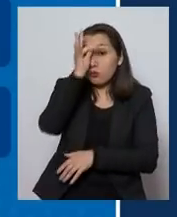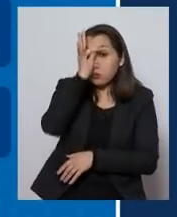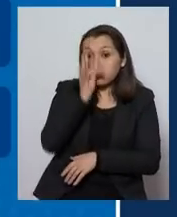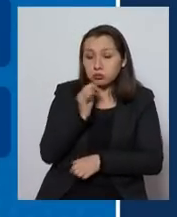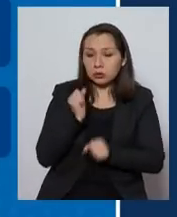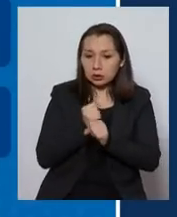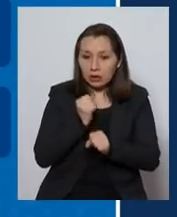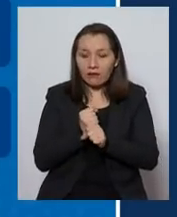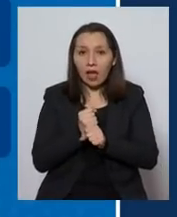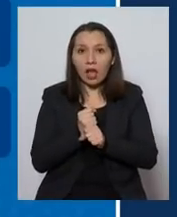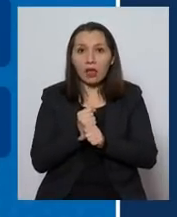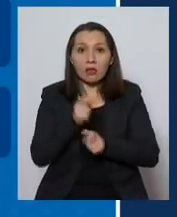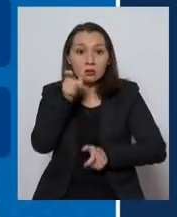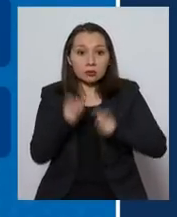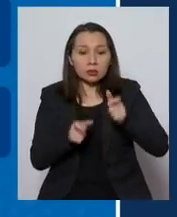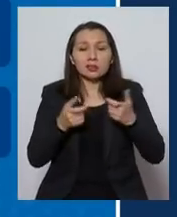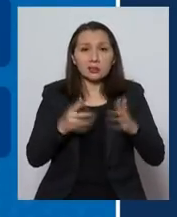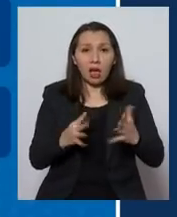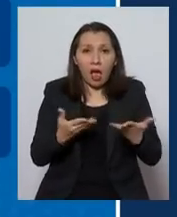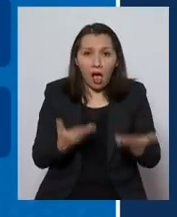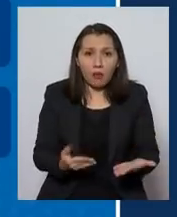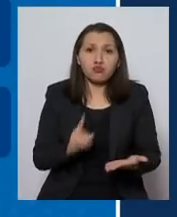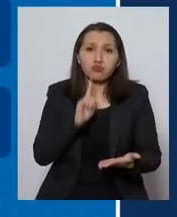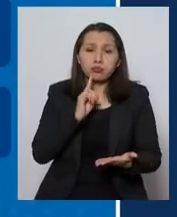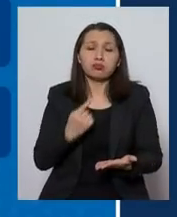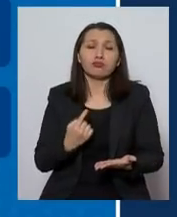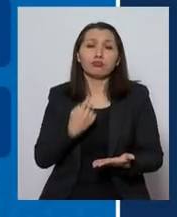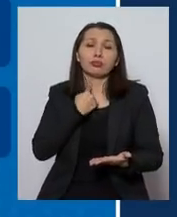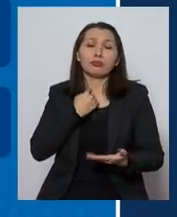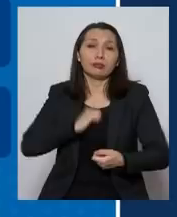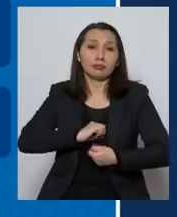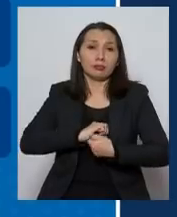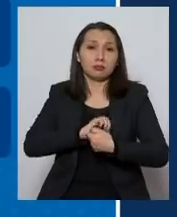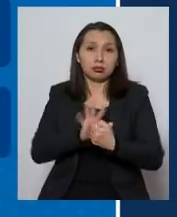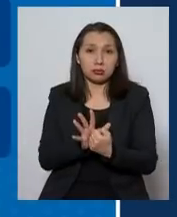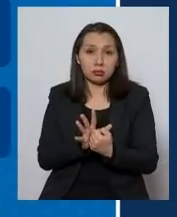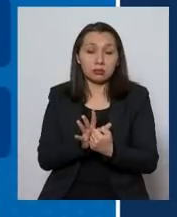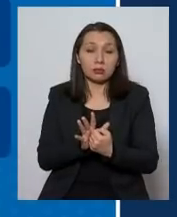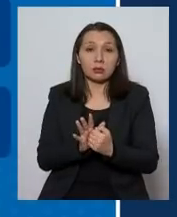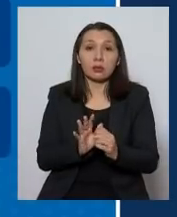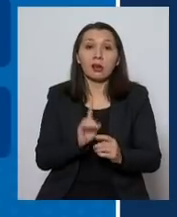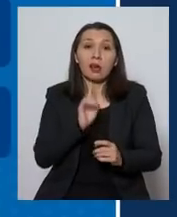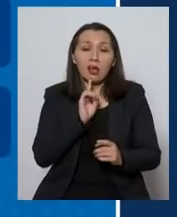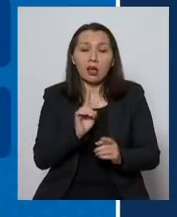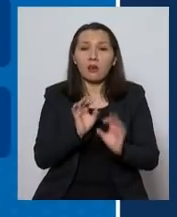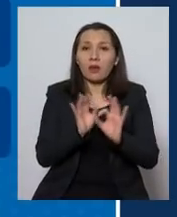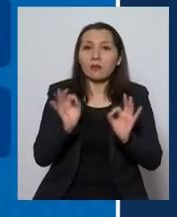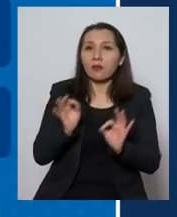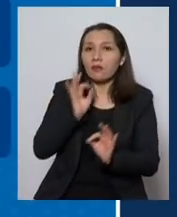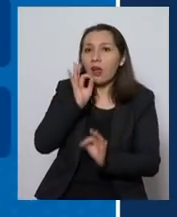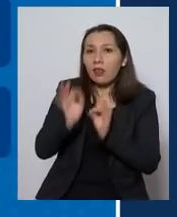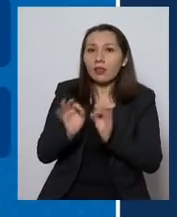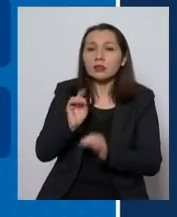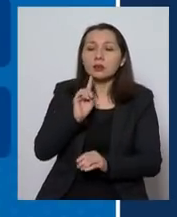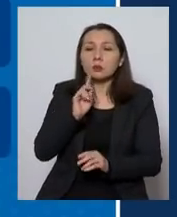funcionarios, muchos trabajadores que ya se encuentran contagiados. Y especialmente me quiero referir a una pareja de